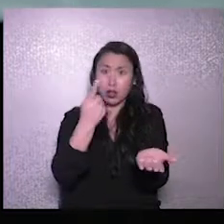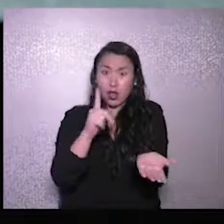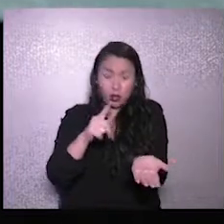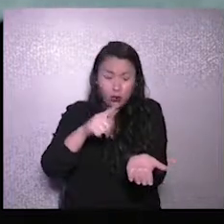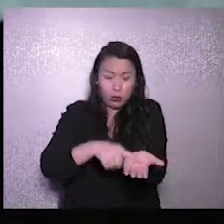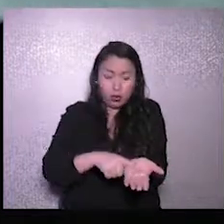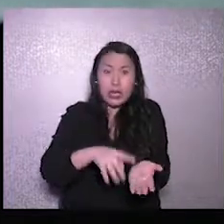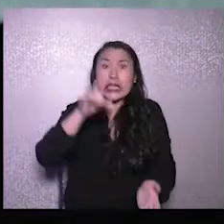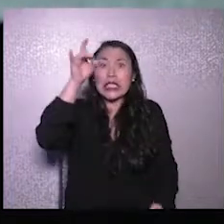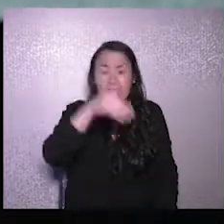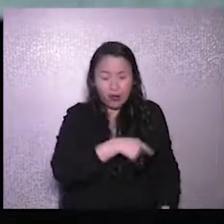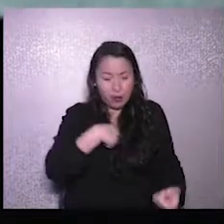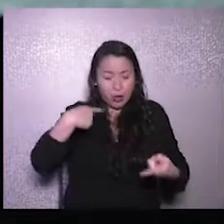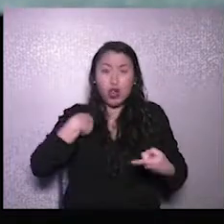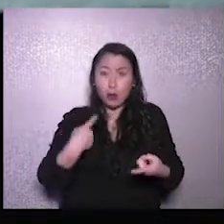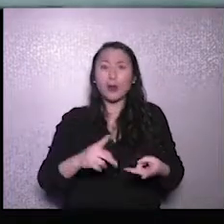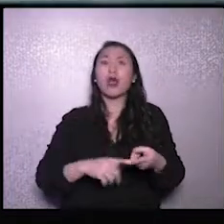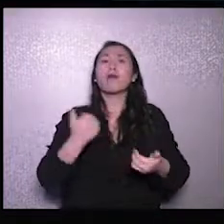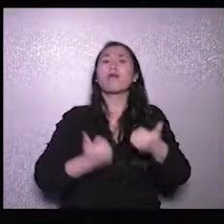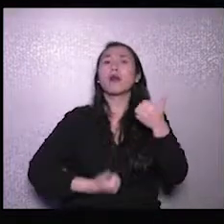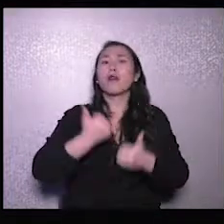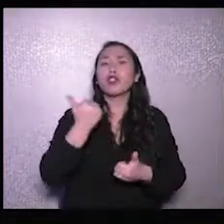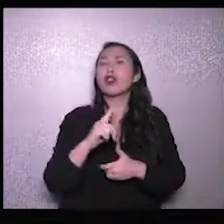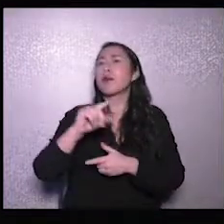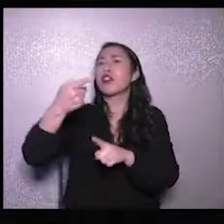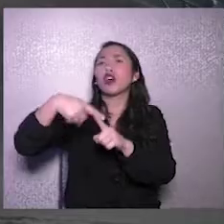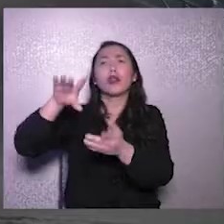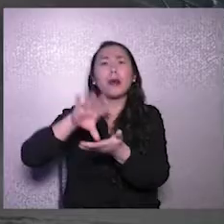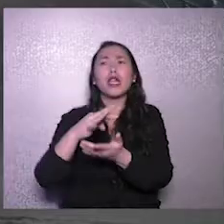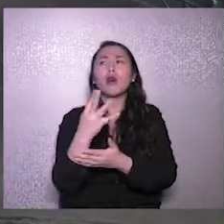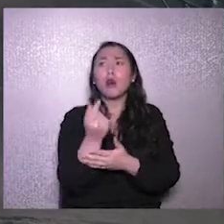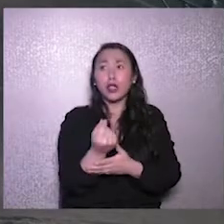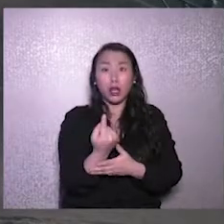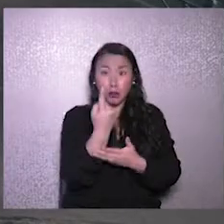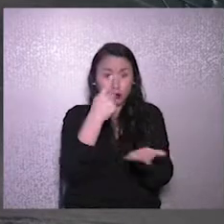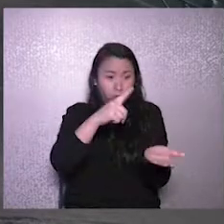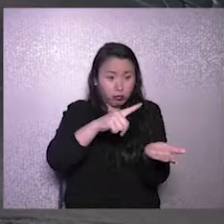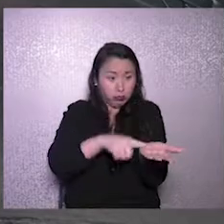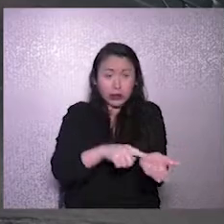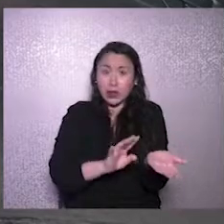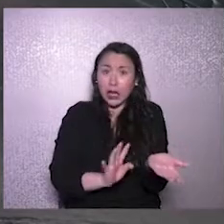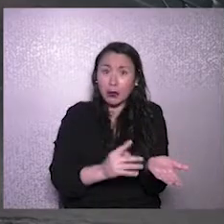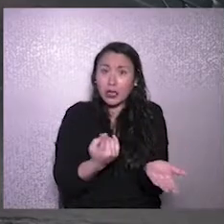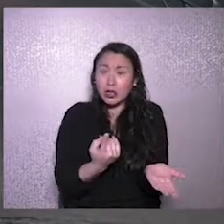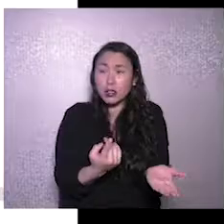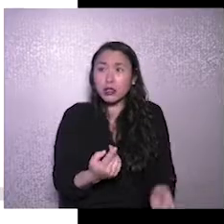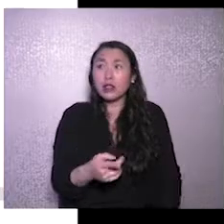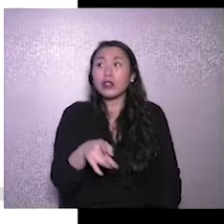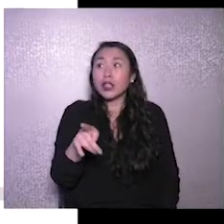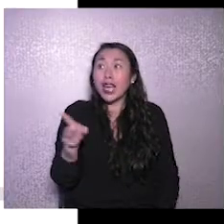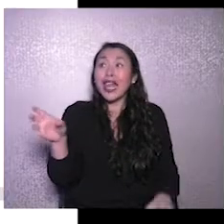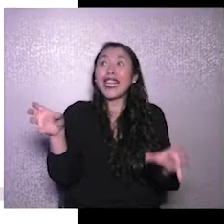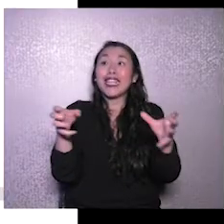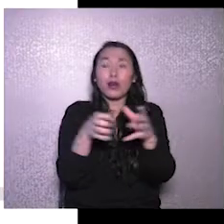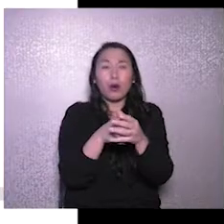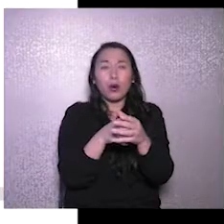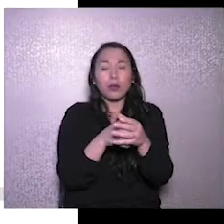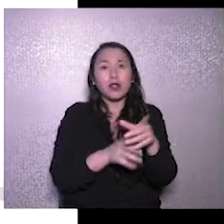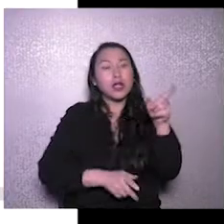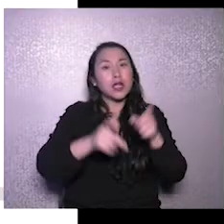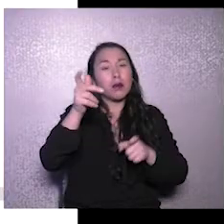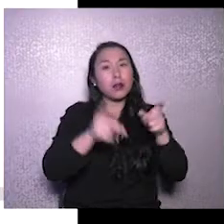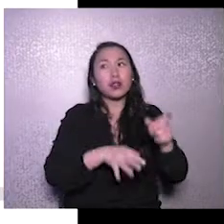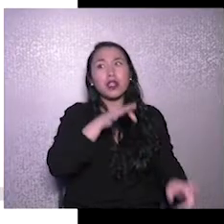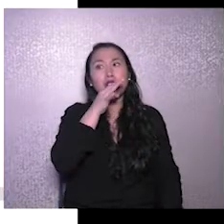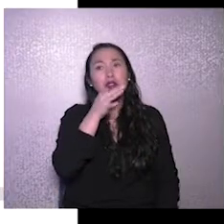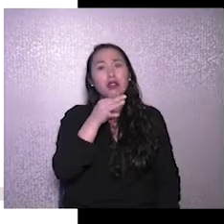de saber mi nombre, mi profesión, cuántas veces salió al país, dónde llegaba, con una imagen. Entonces este tipo, este grupo de autores dijo, ¿y por